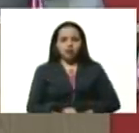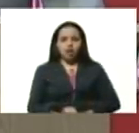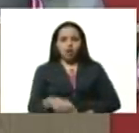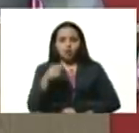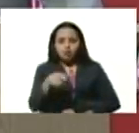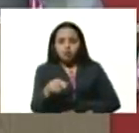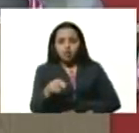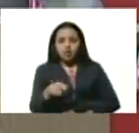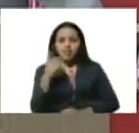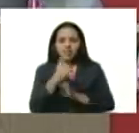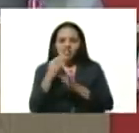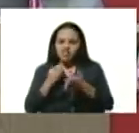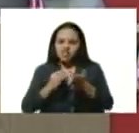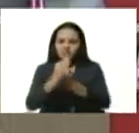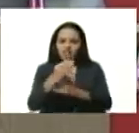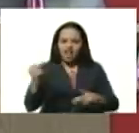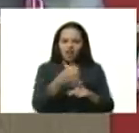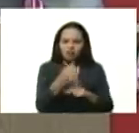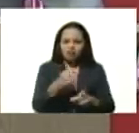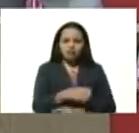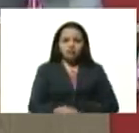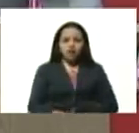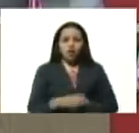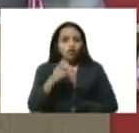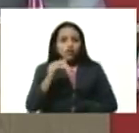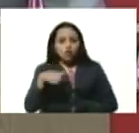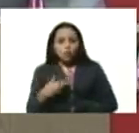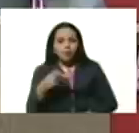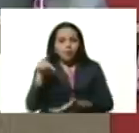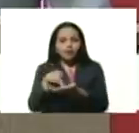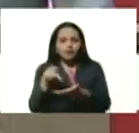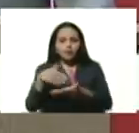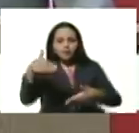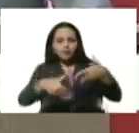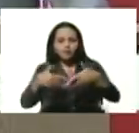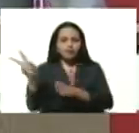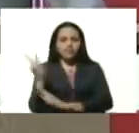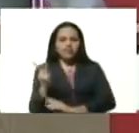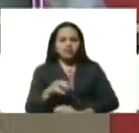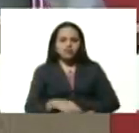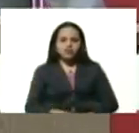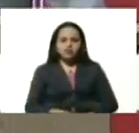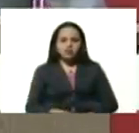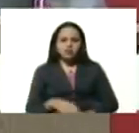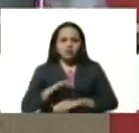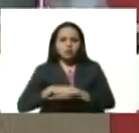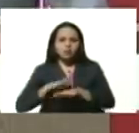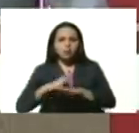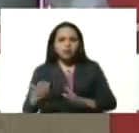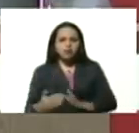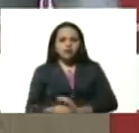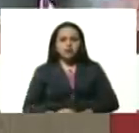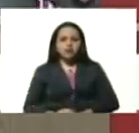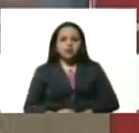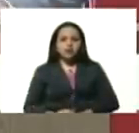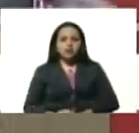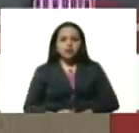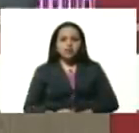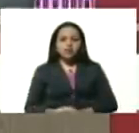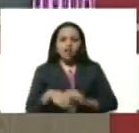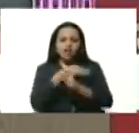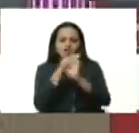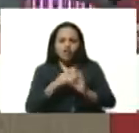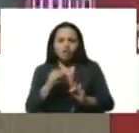no se mueven. Ustedes no pueden participar en ningún tipo de elección en Venezuela. porque su vocación no es democrática. Por la